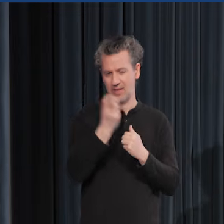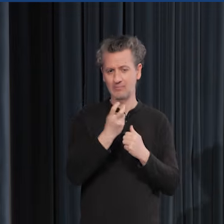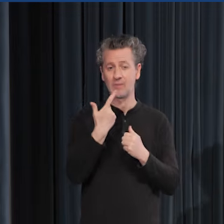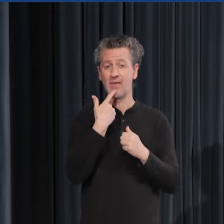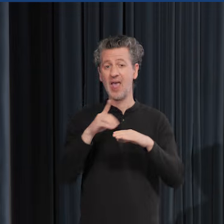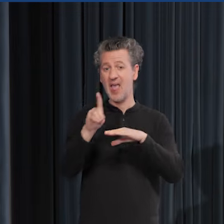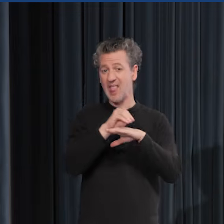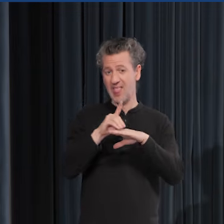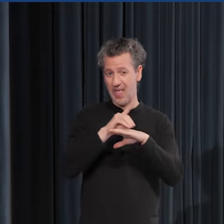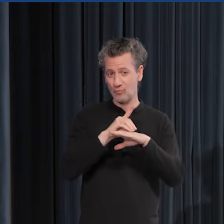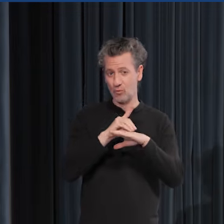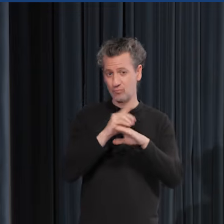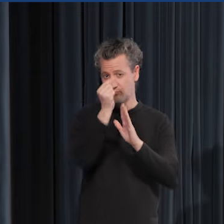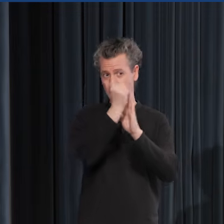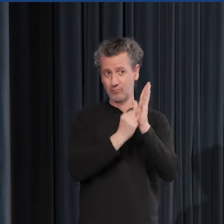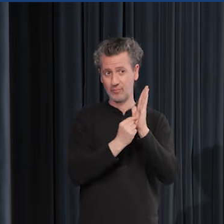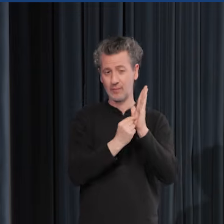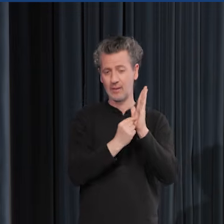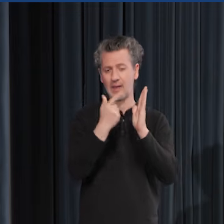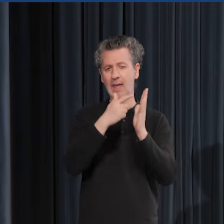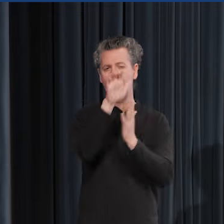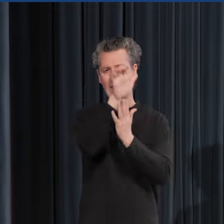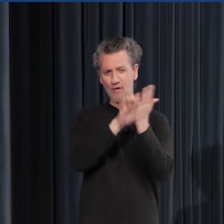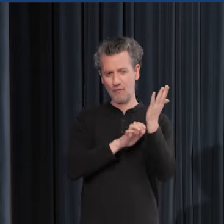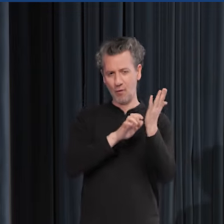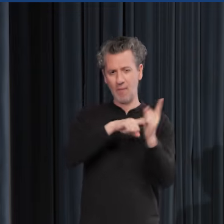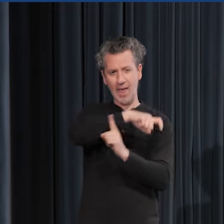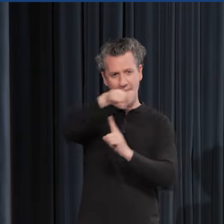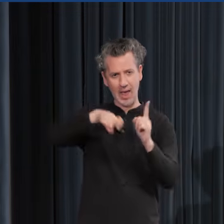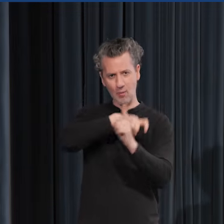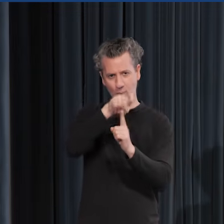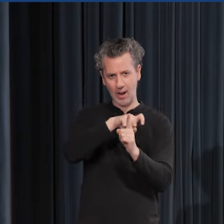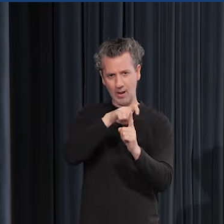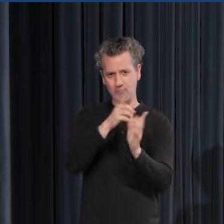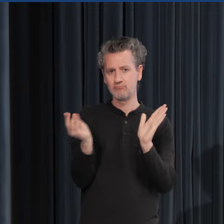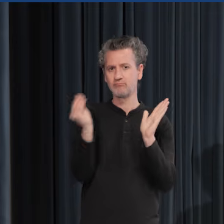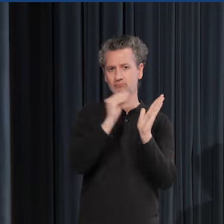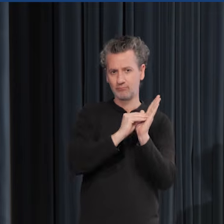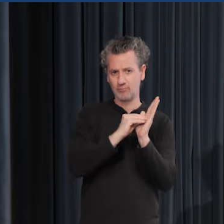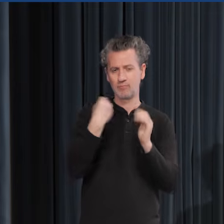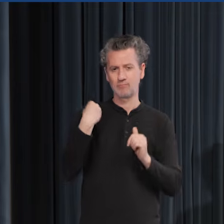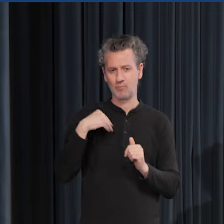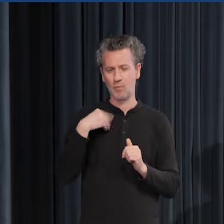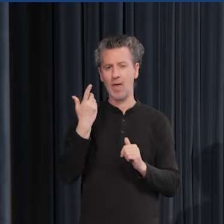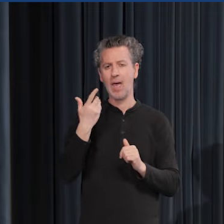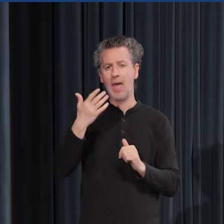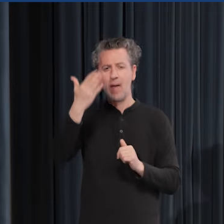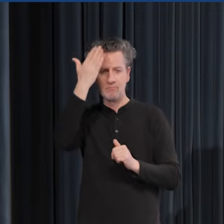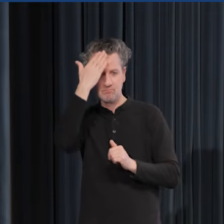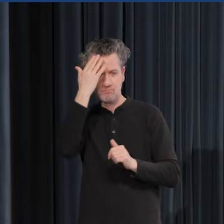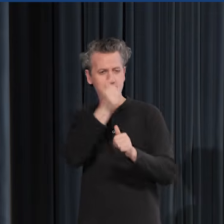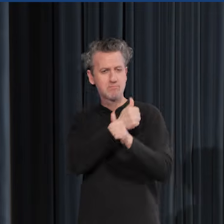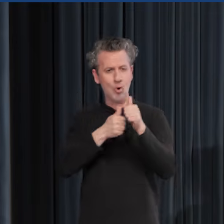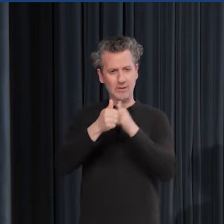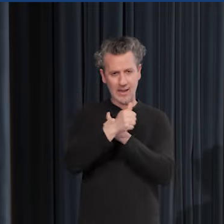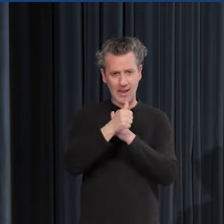relativos se recogen en un informe anual que se conoce como el Informe de Actividades Prioritarias en función de la siniestralidad, y como